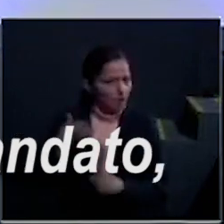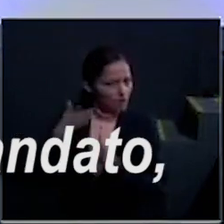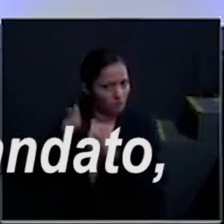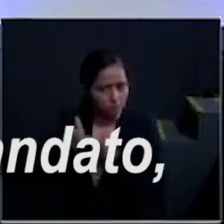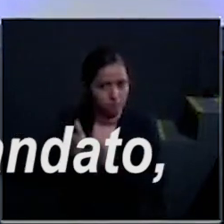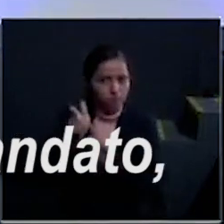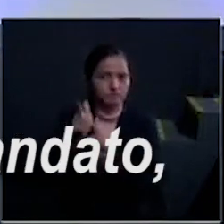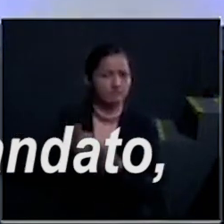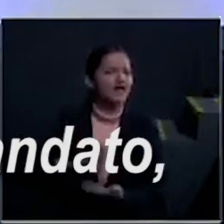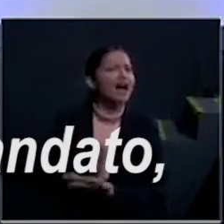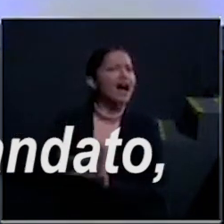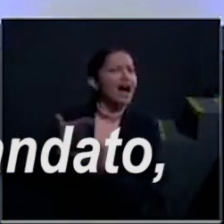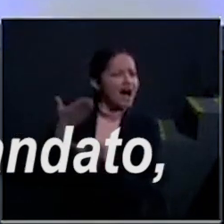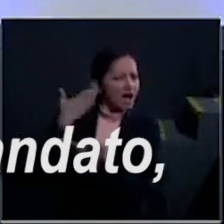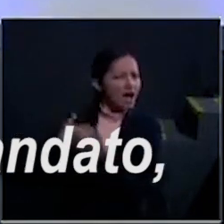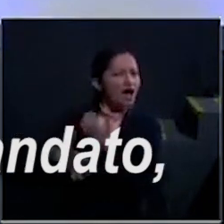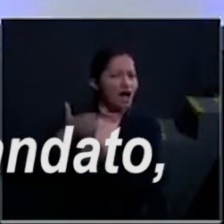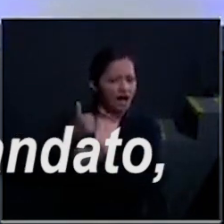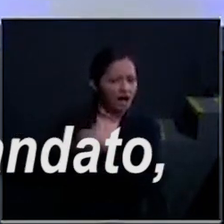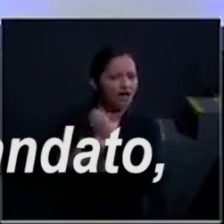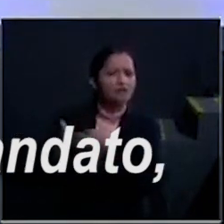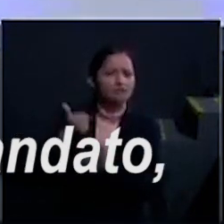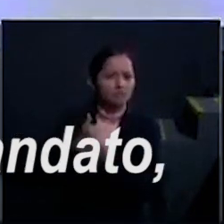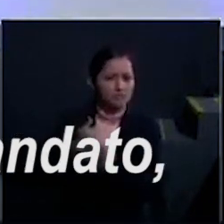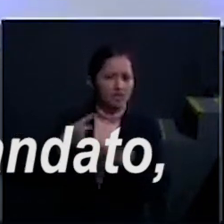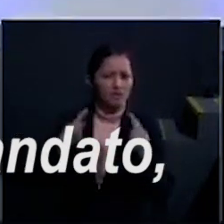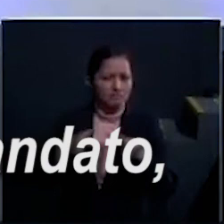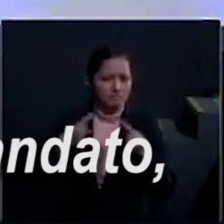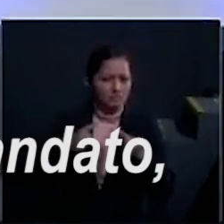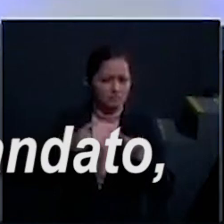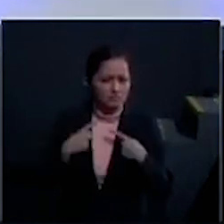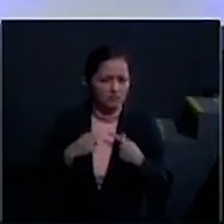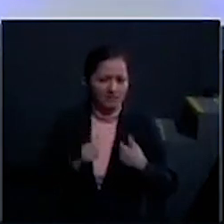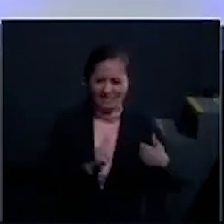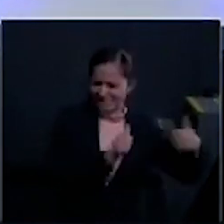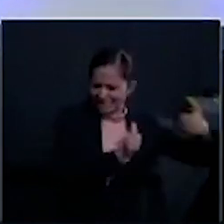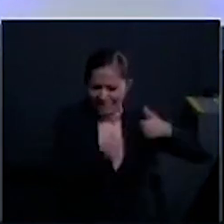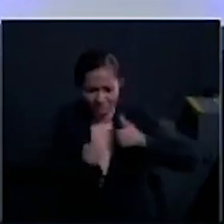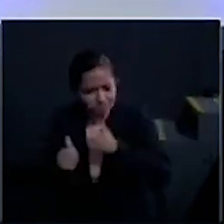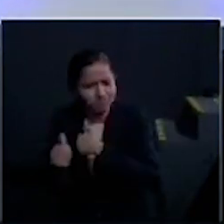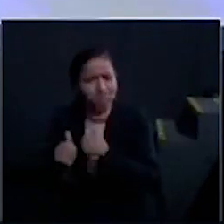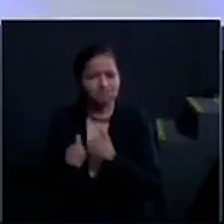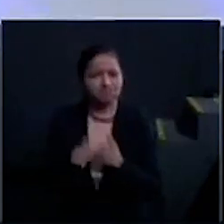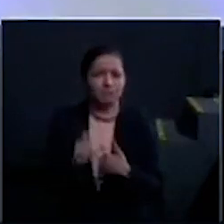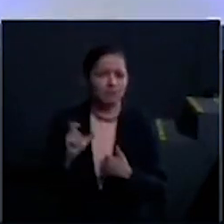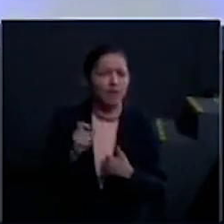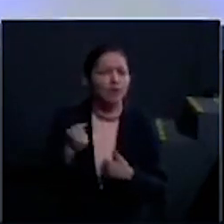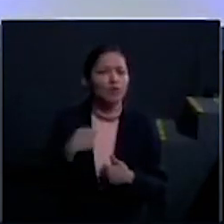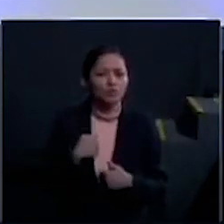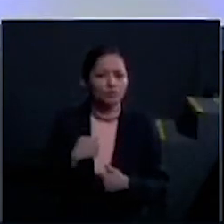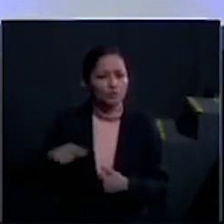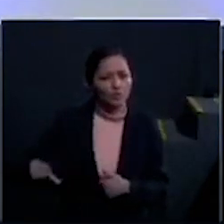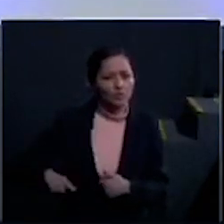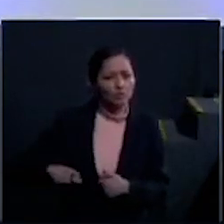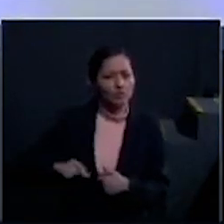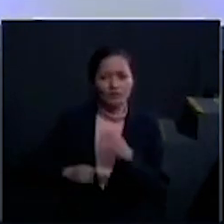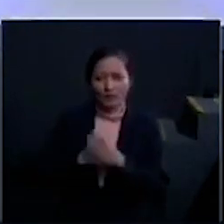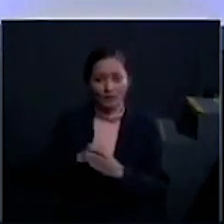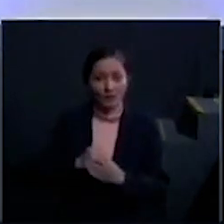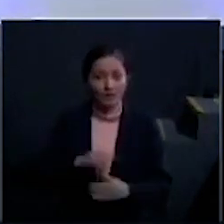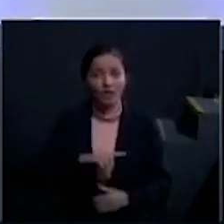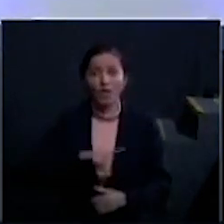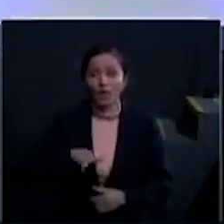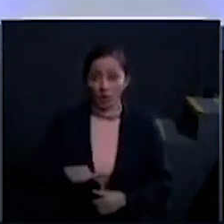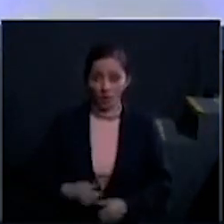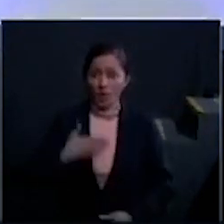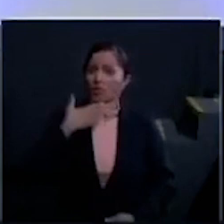fui objeto de una persecución al concluir mi primer mandato. Al final, triunfó la justicia